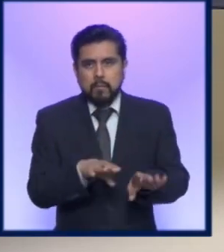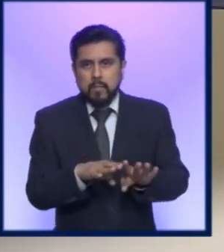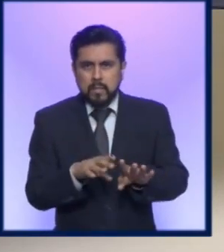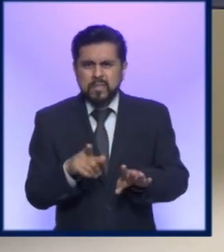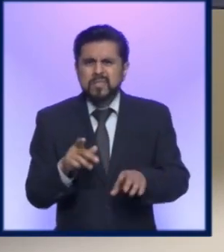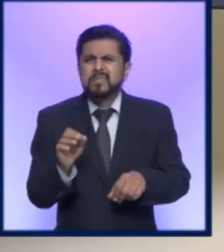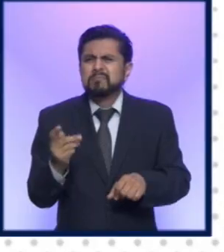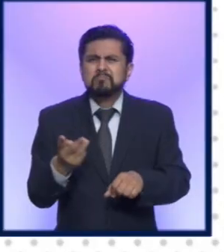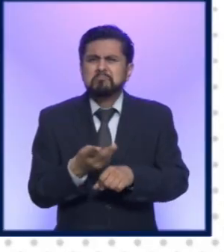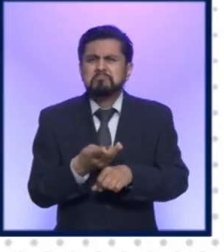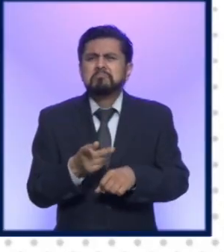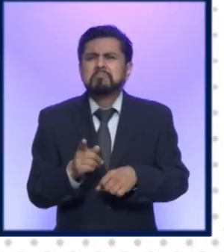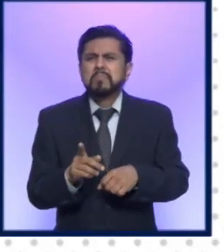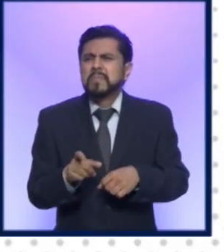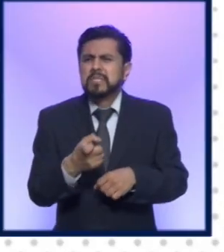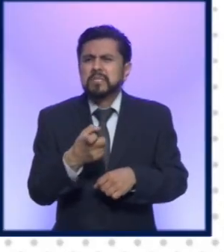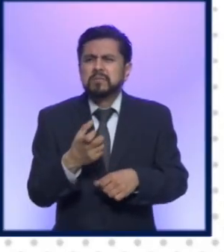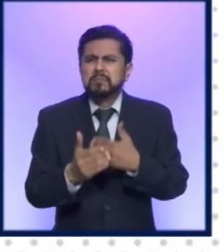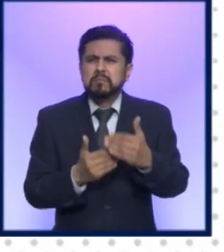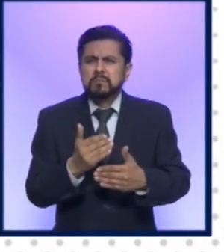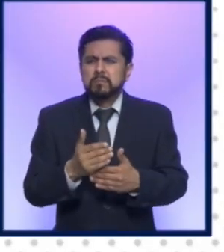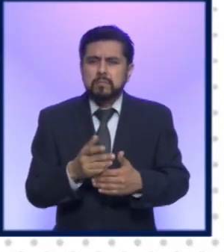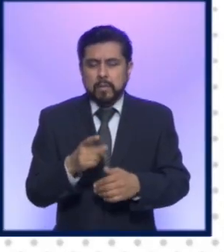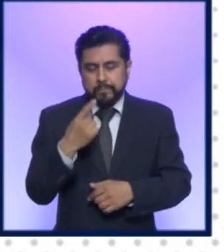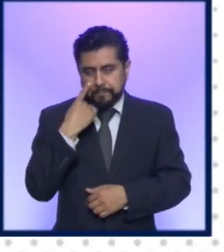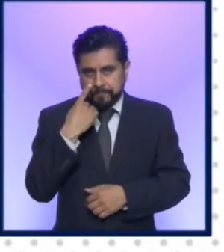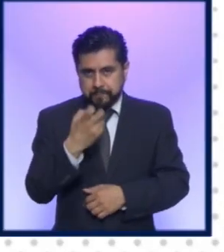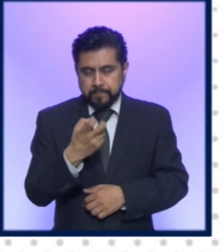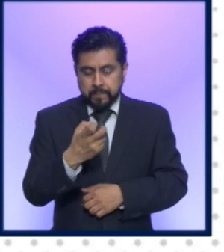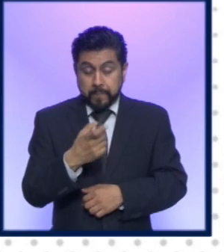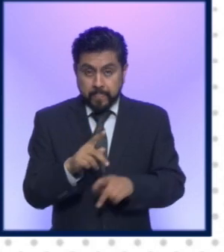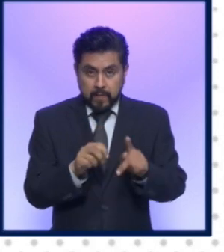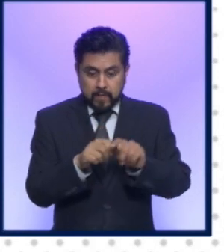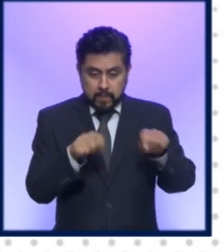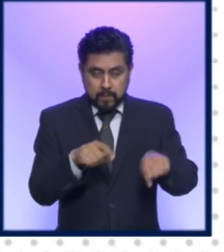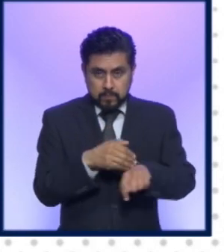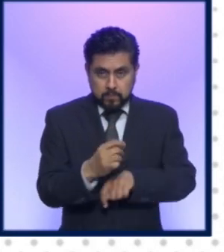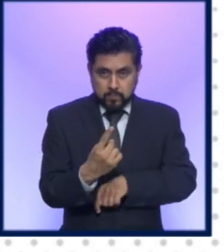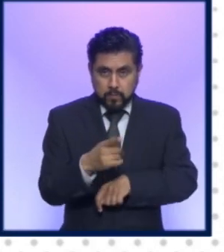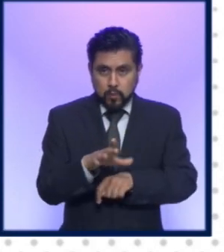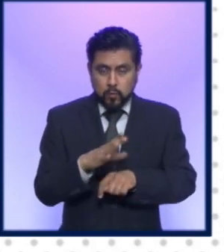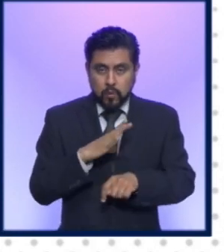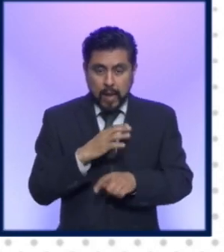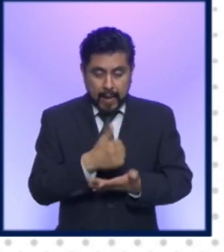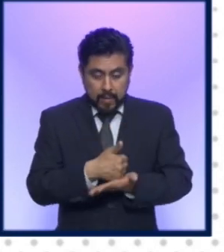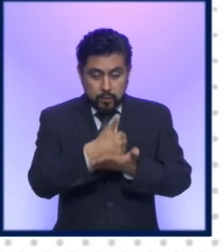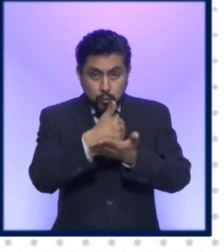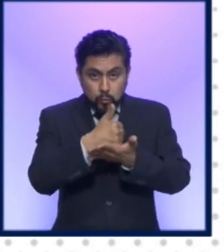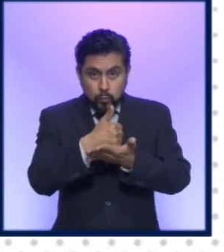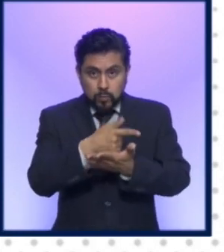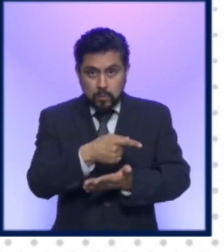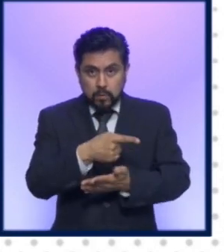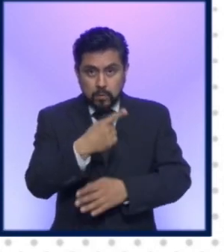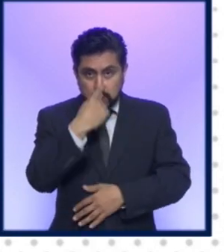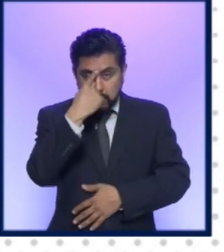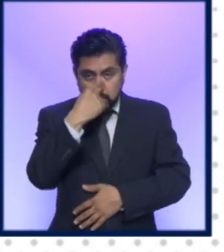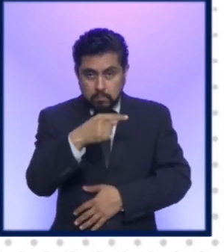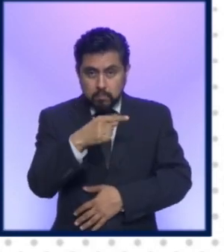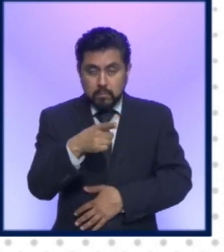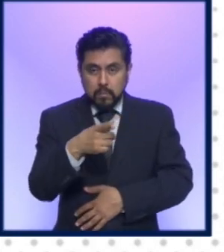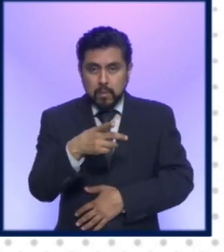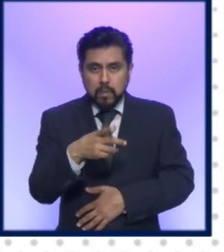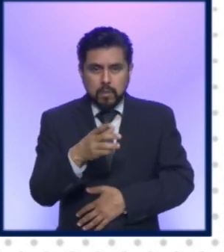me dices Bueno al respecto este esta tesis este criterio nos permite eh